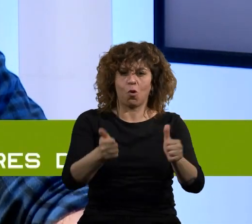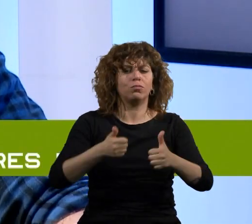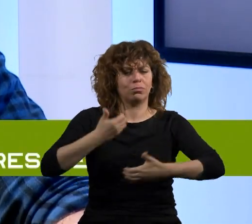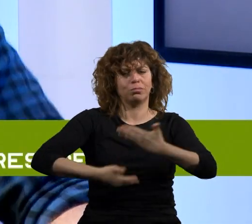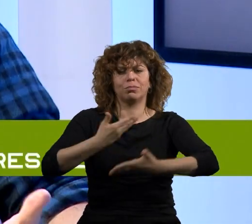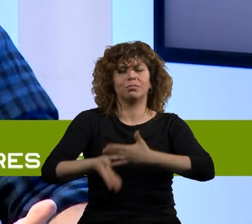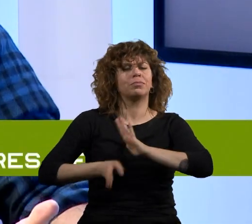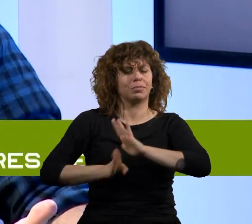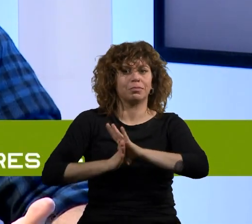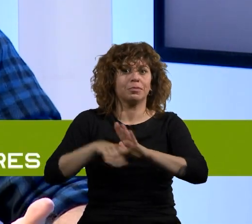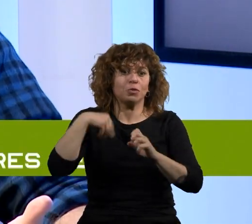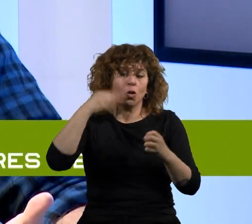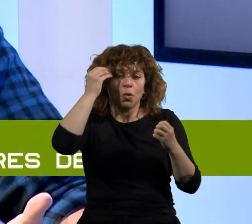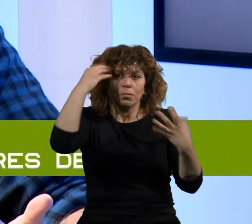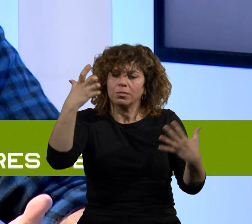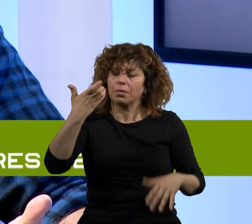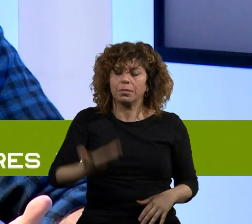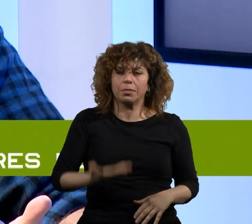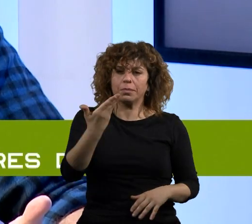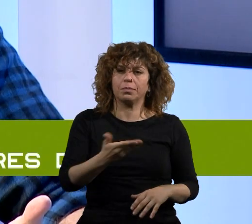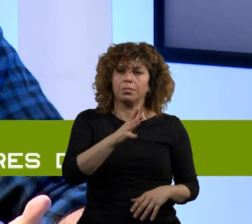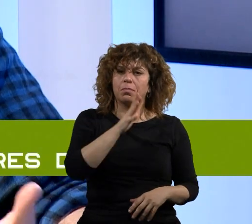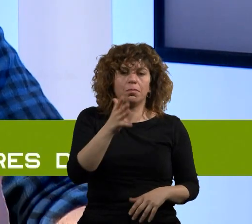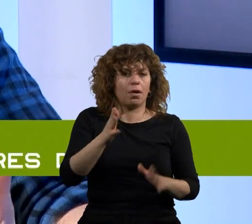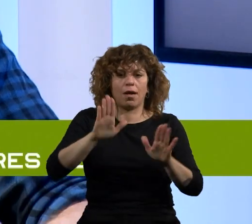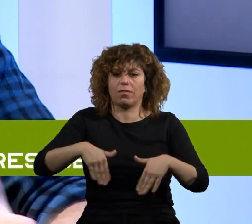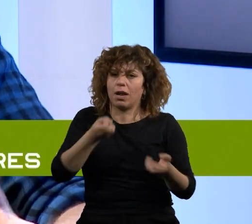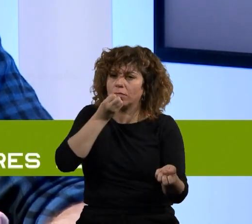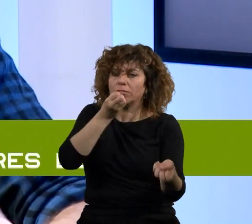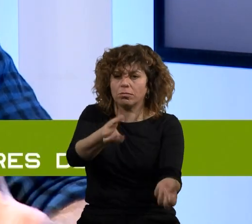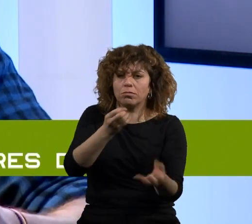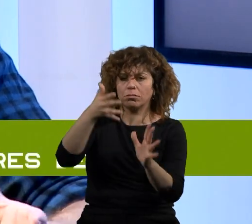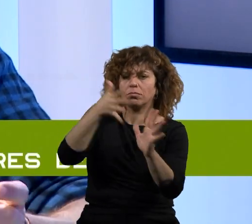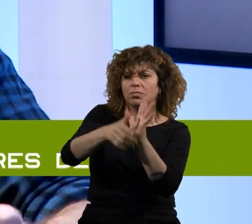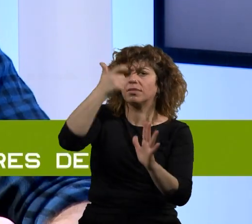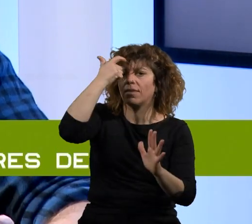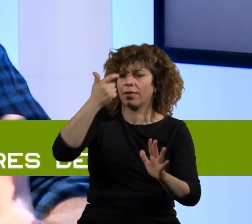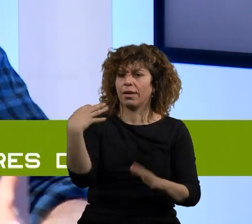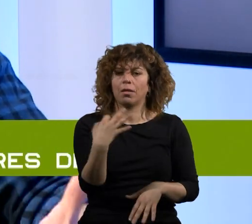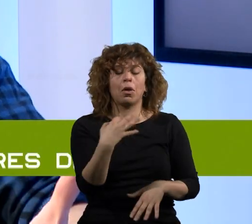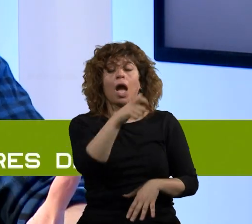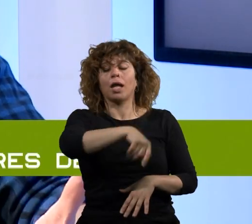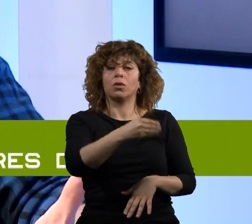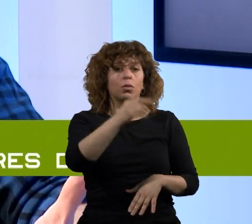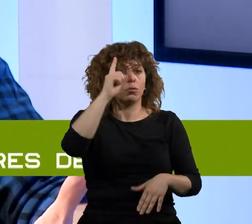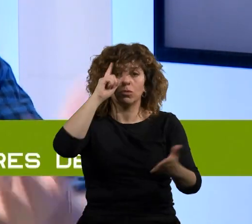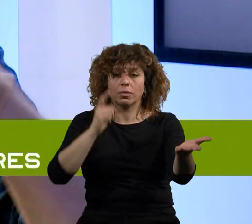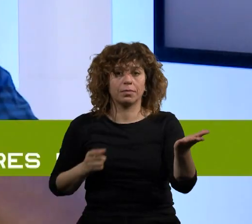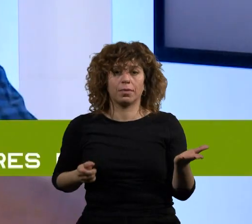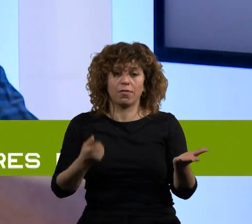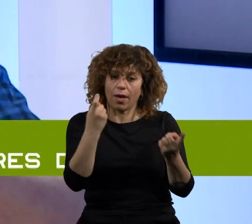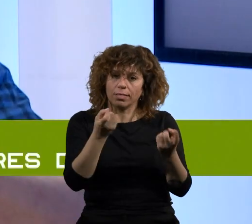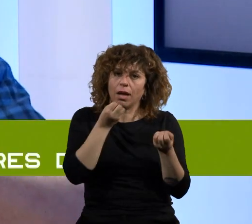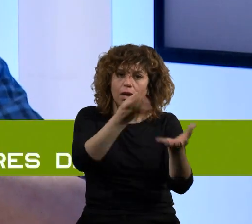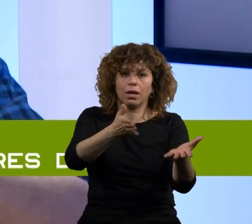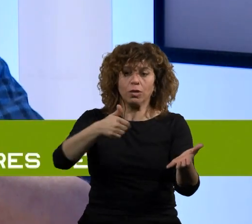seguirá para adelante. Yo creo que es súper importante porque es que al final tienen que saber. Y esto que dice, no, es que la gente joven, no, es que no saben, no nos han contado. A